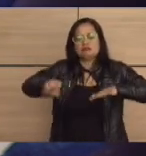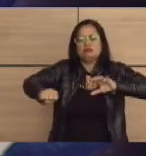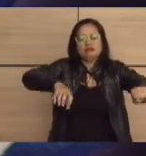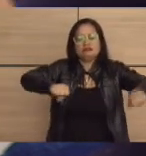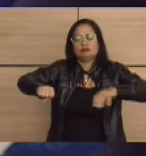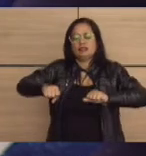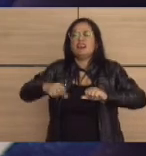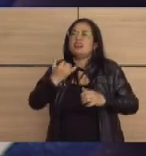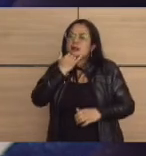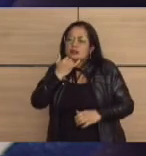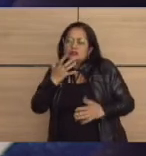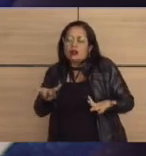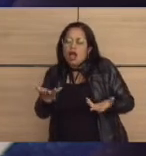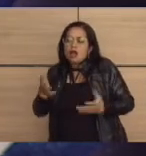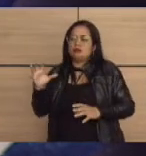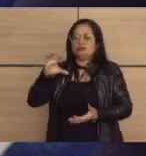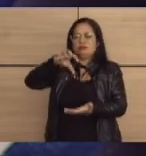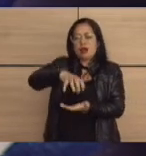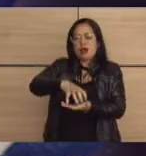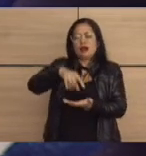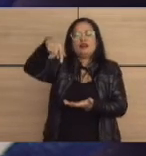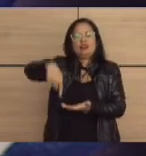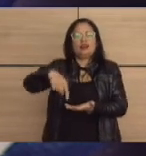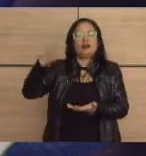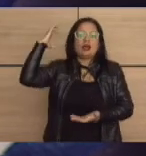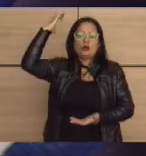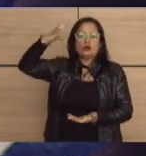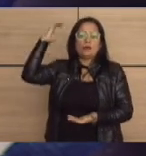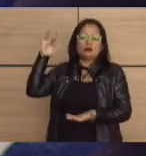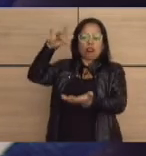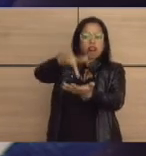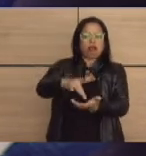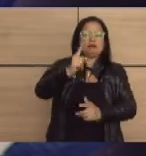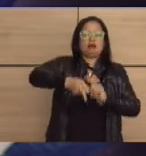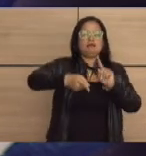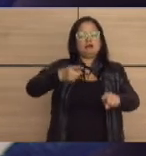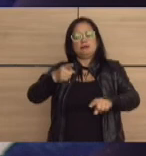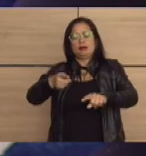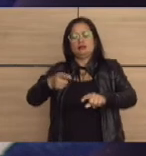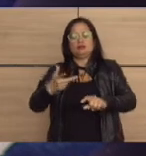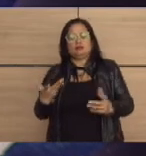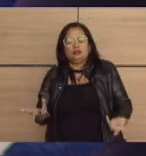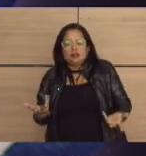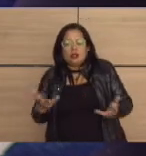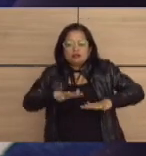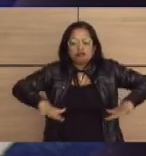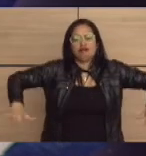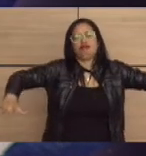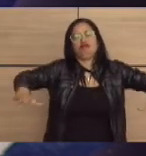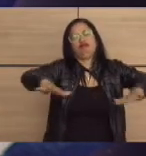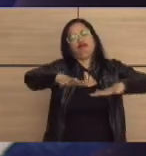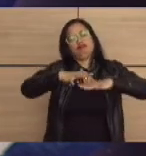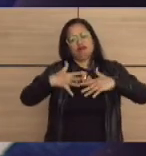las instituciones que llegaban de Europa. Y entonces se dio un gran cubrimiento de